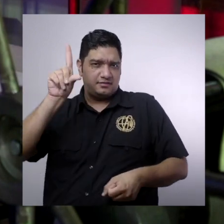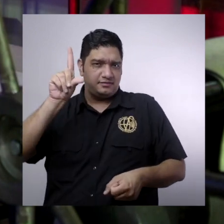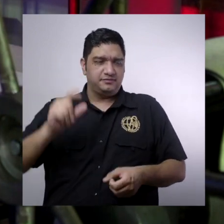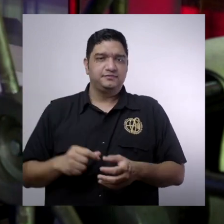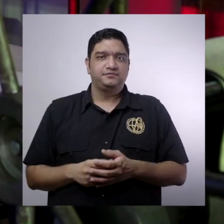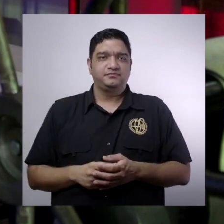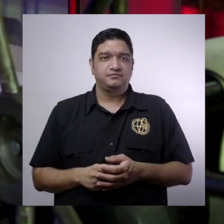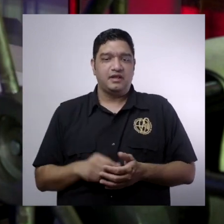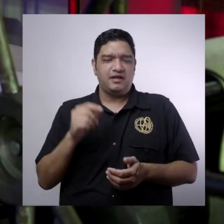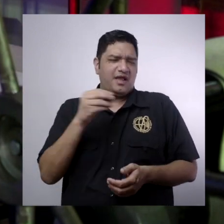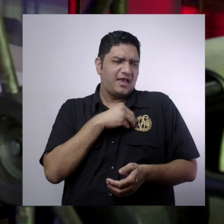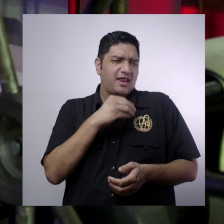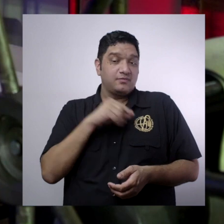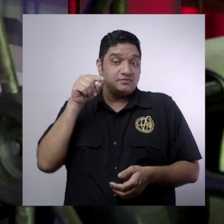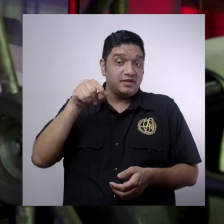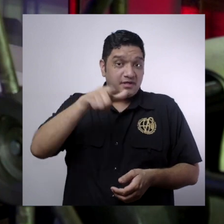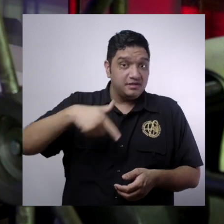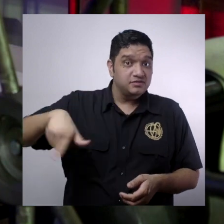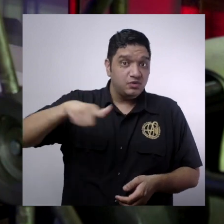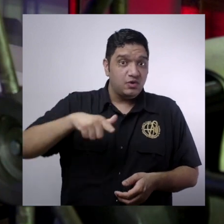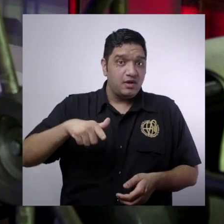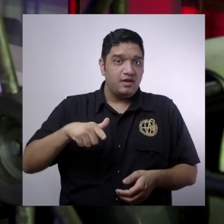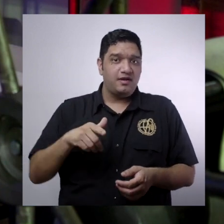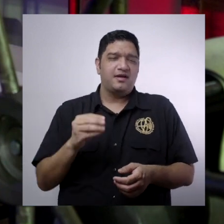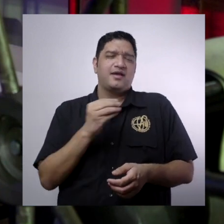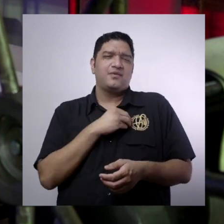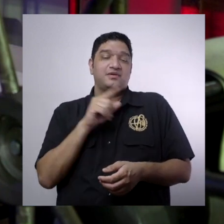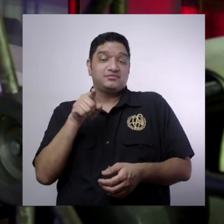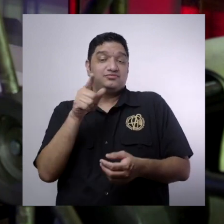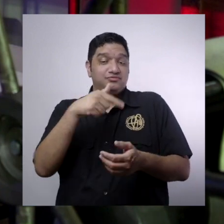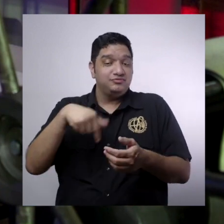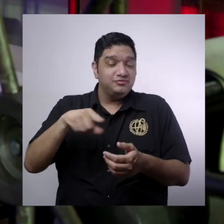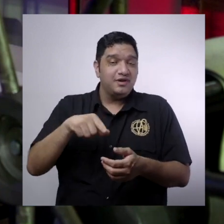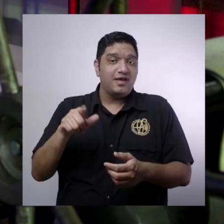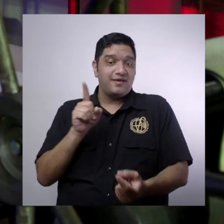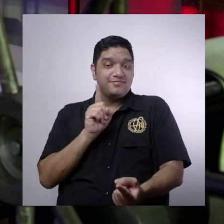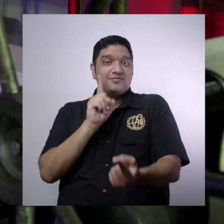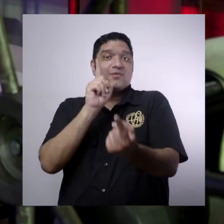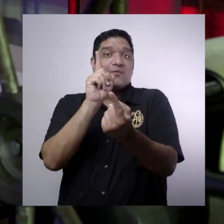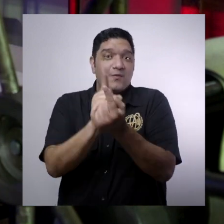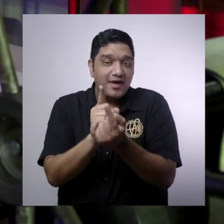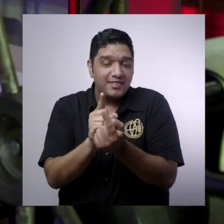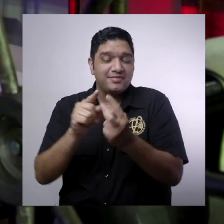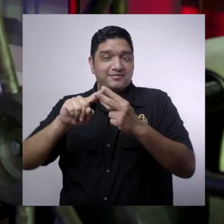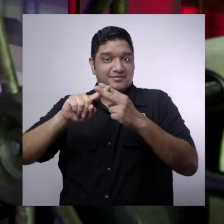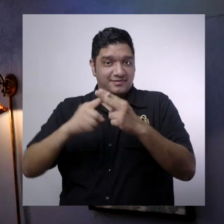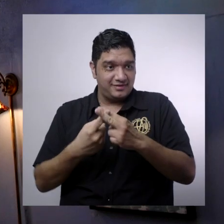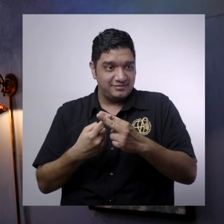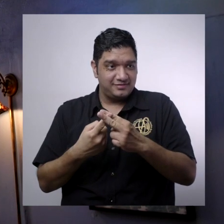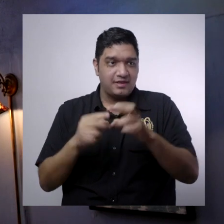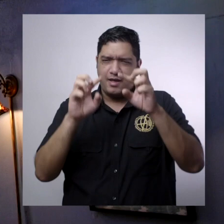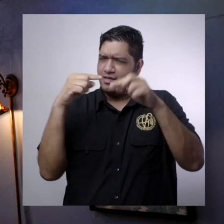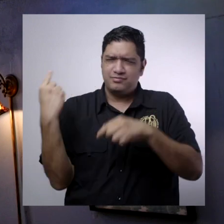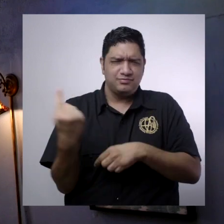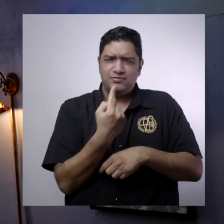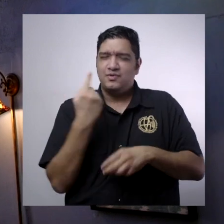para todas las personas que amen el café de Guatemala,